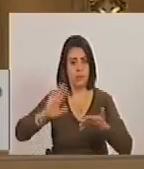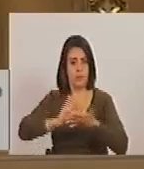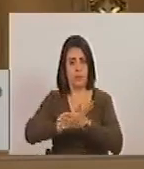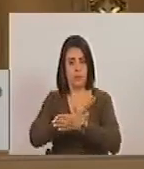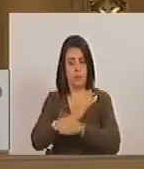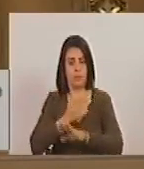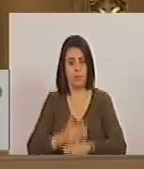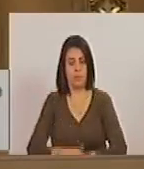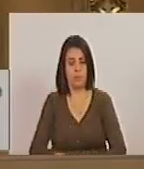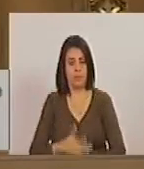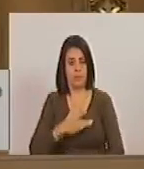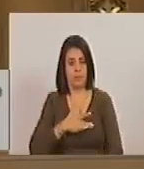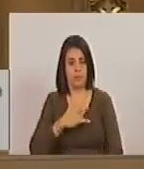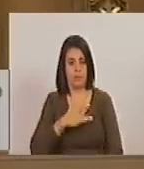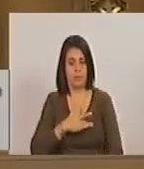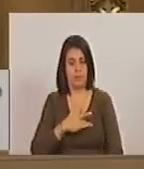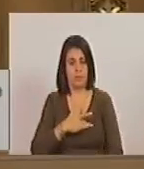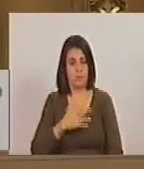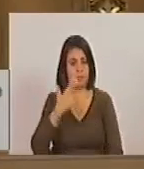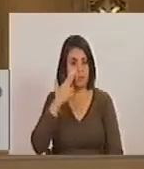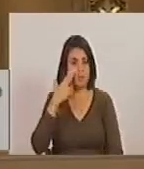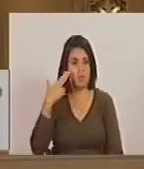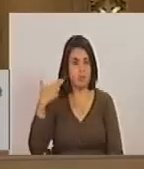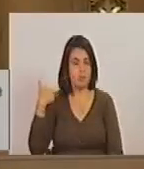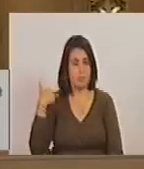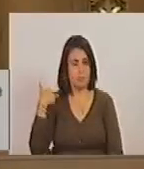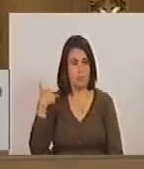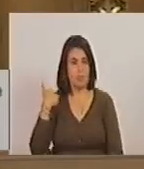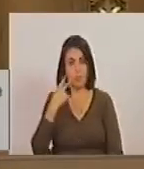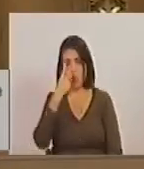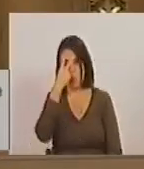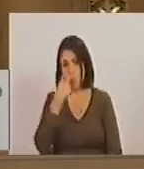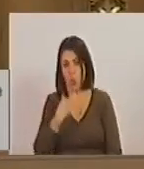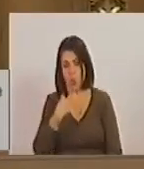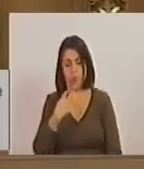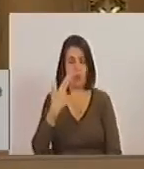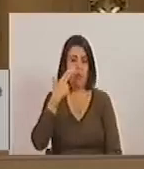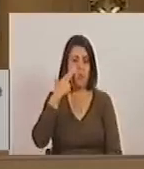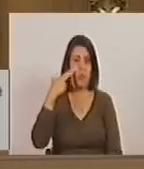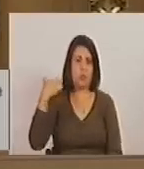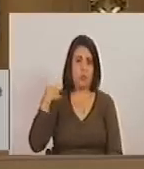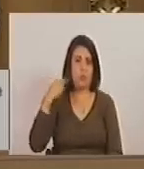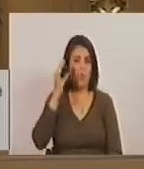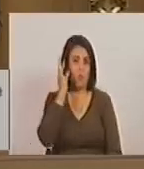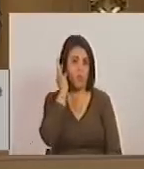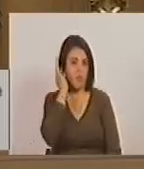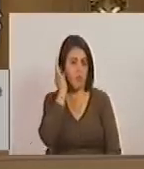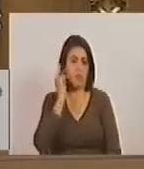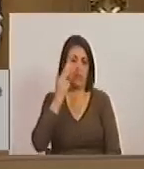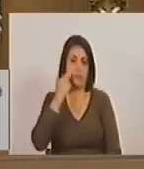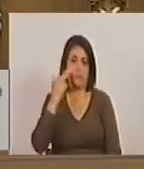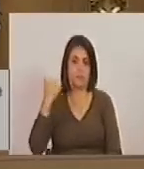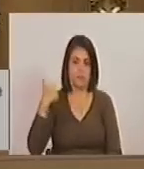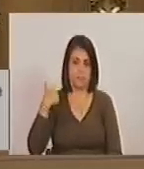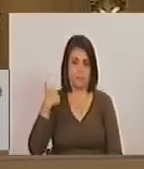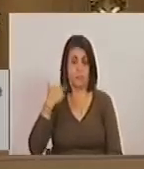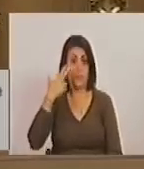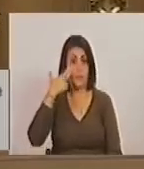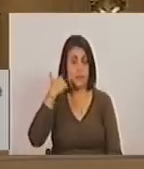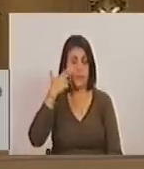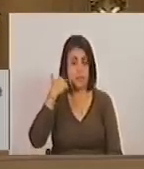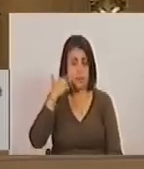erradicamos sintiéndonos orgullosamente pobre, orgullosamente mujer y orgullosamente